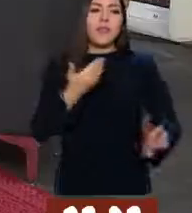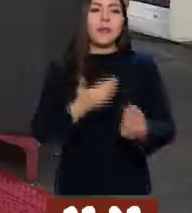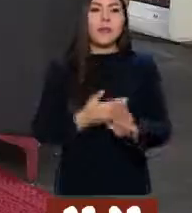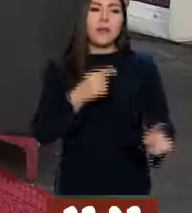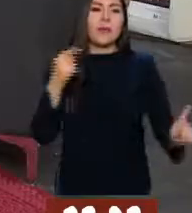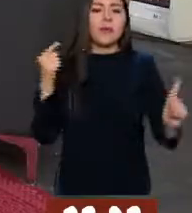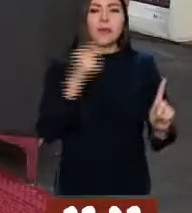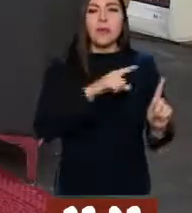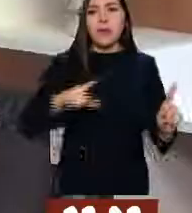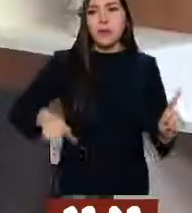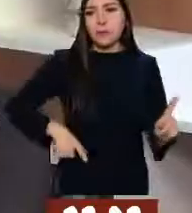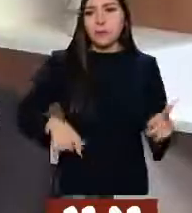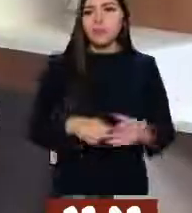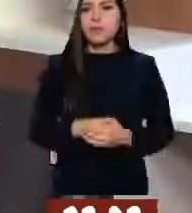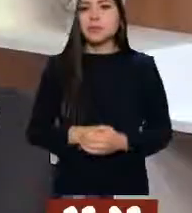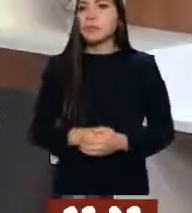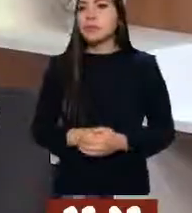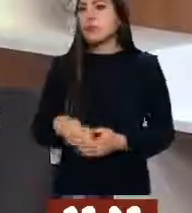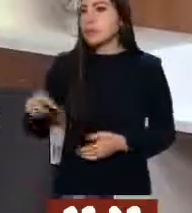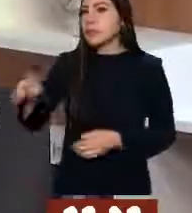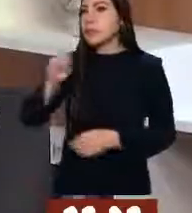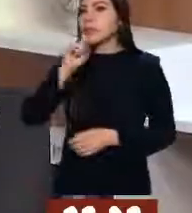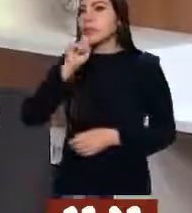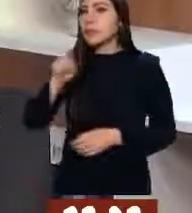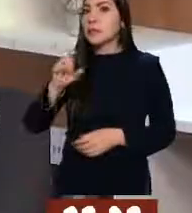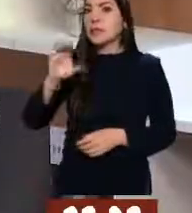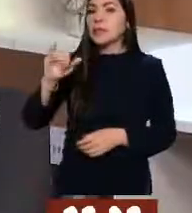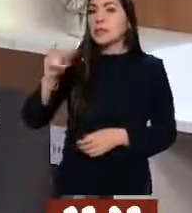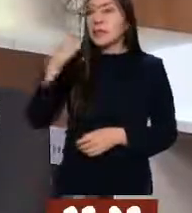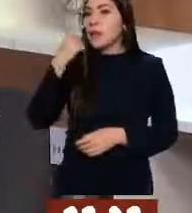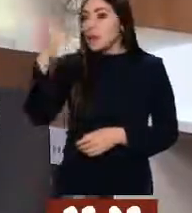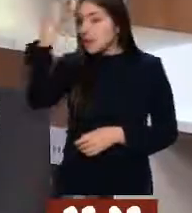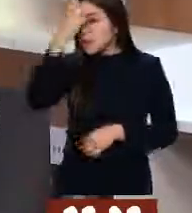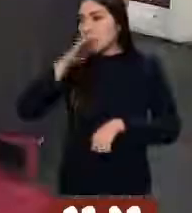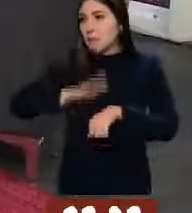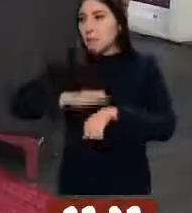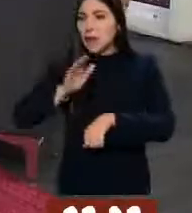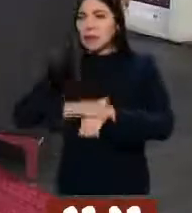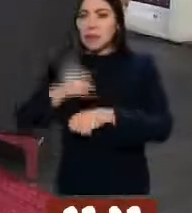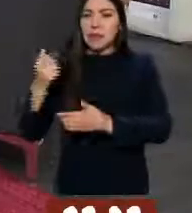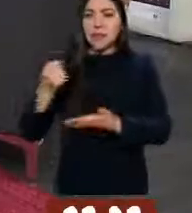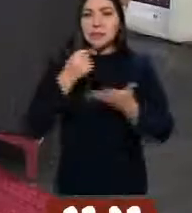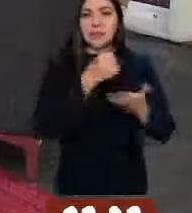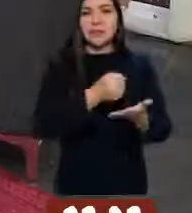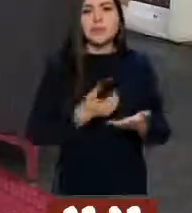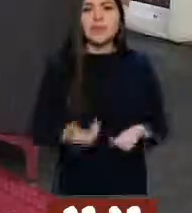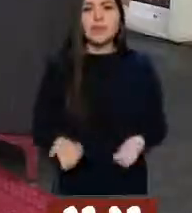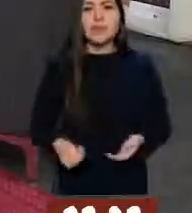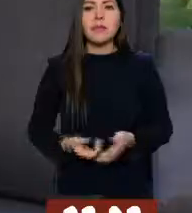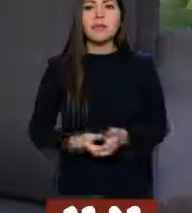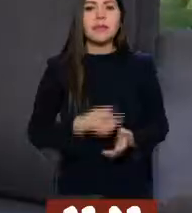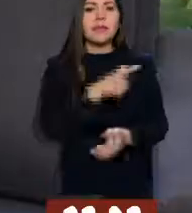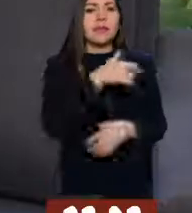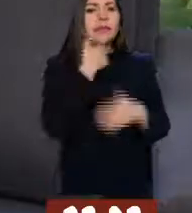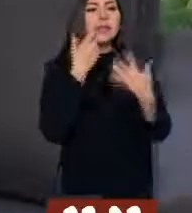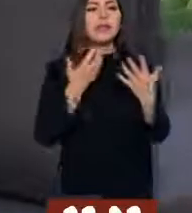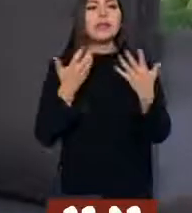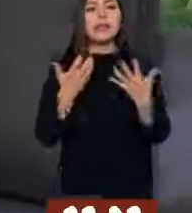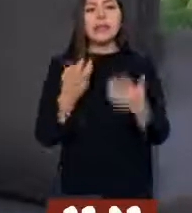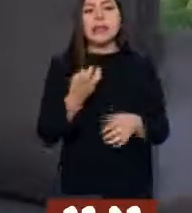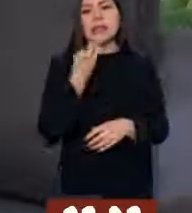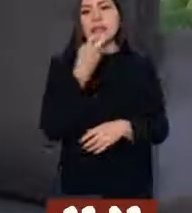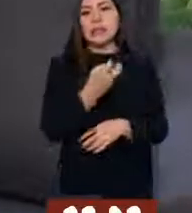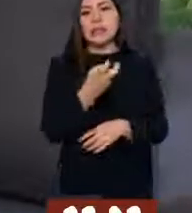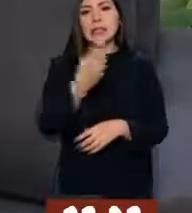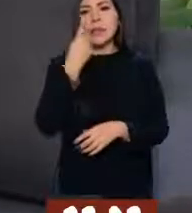Pero eso, pues hasta la CIA va a decir, ahí va más varo, si no decían que pagaban al final de cuentas, eso es lo que se está buscando, que